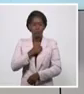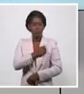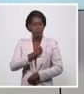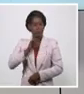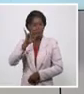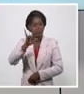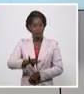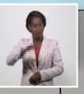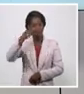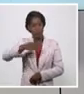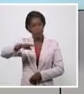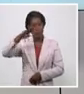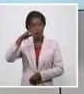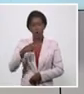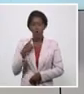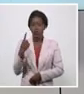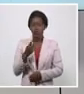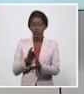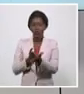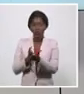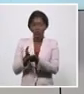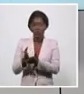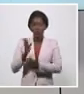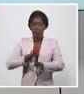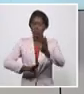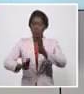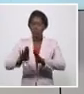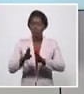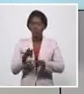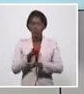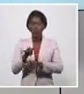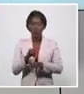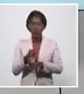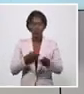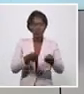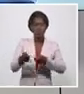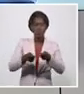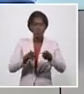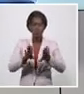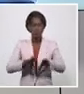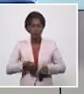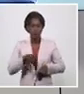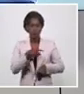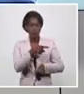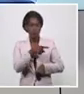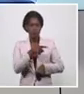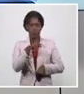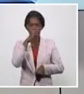de su gente o verlos pelear por ideologías distintas. Que patria o